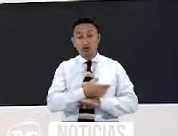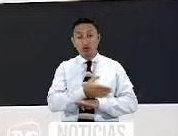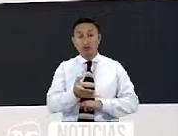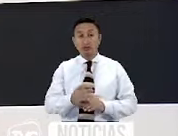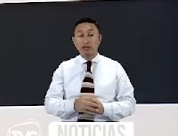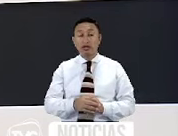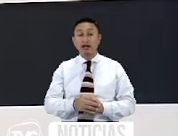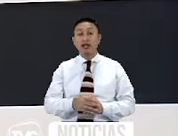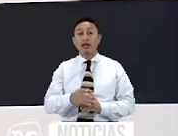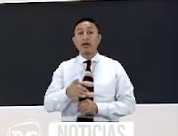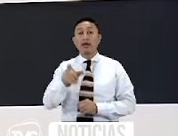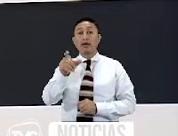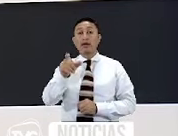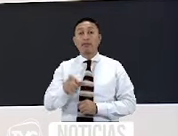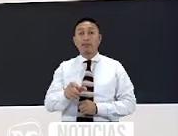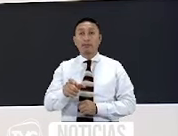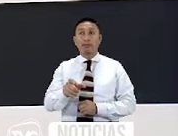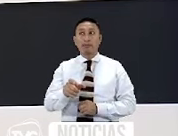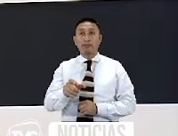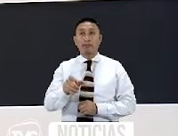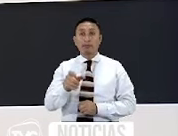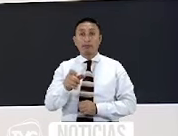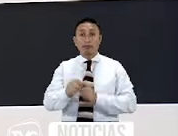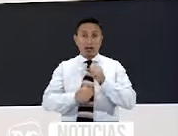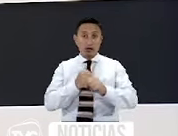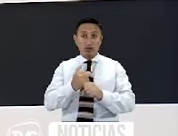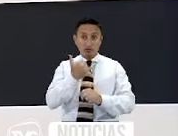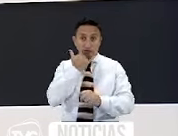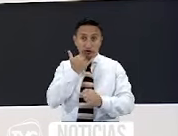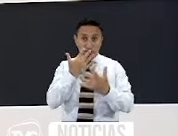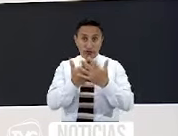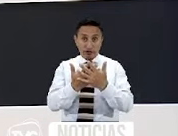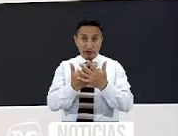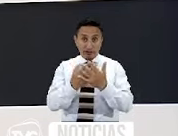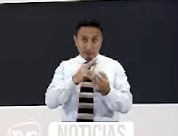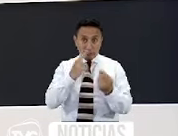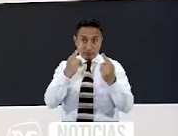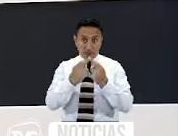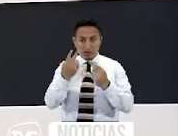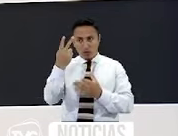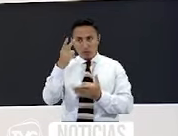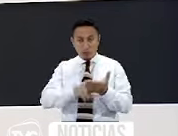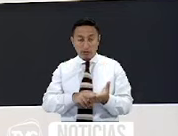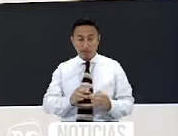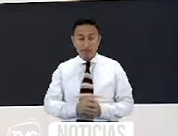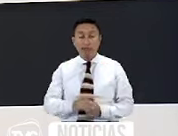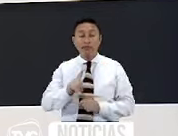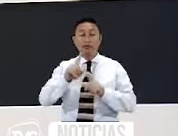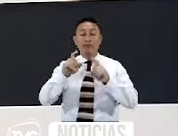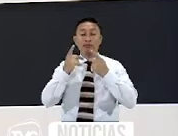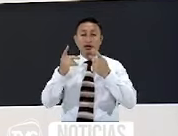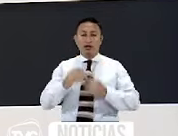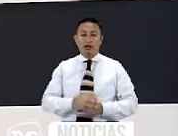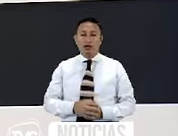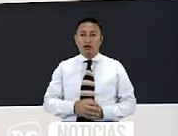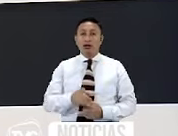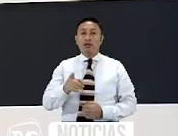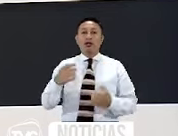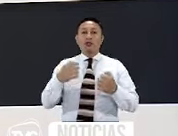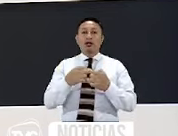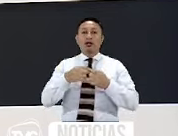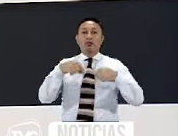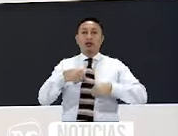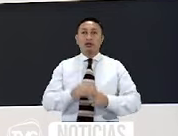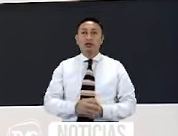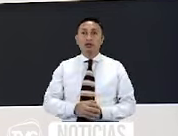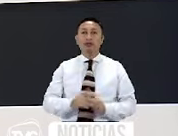de varios delitos como parte de las reformas al Código Integral Penal aprobadas en la consulta popular. Un equipo de TVC conversó con